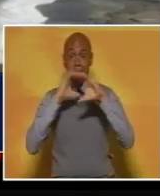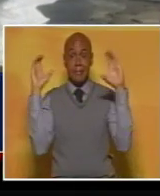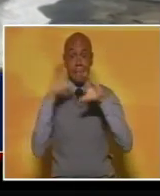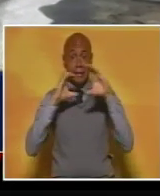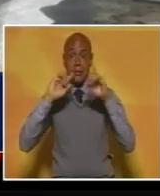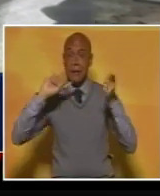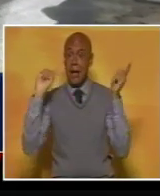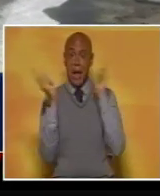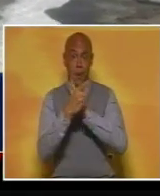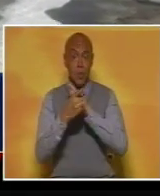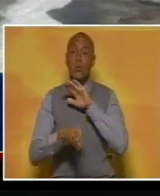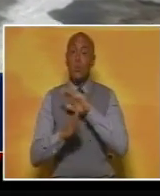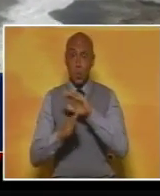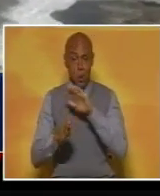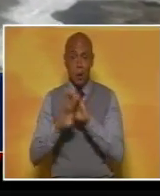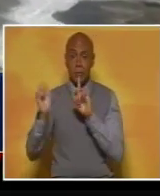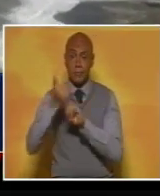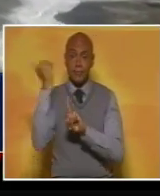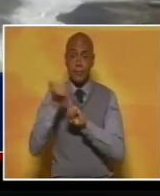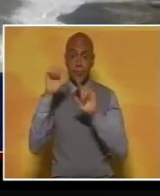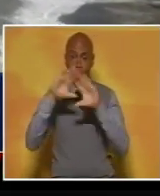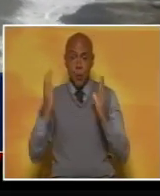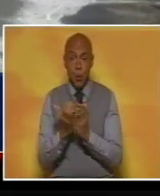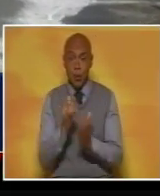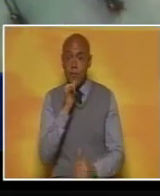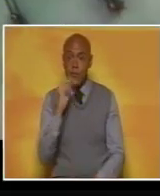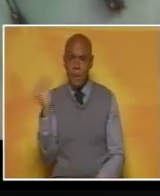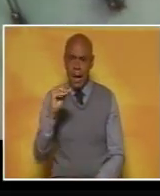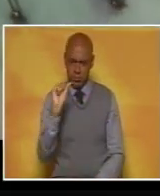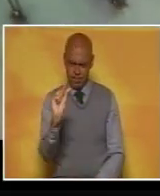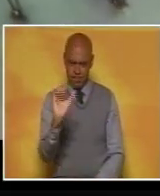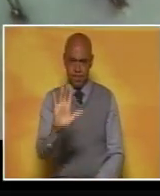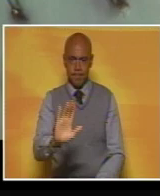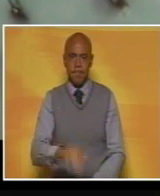continúa dejando huella en el mundo. Los detalles al regreso.